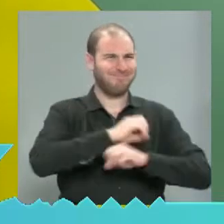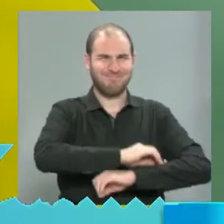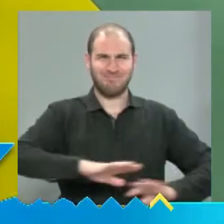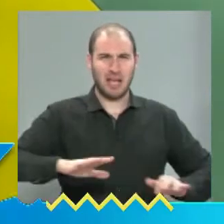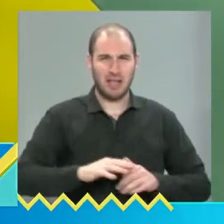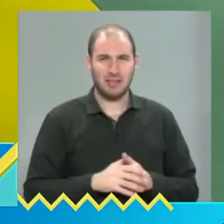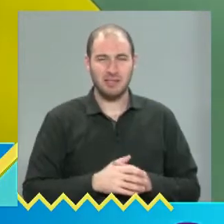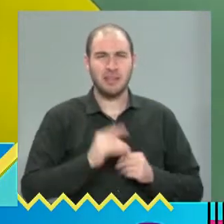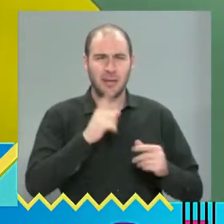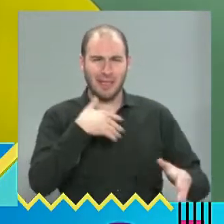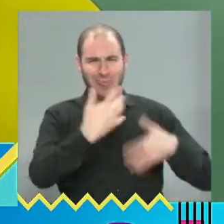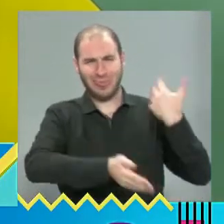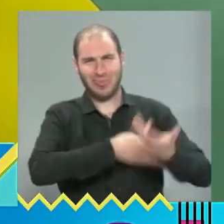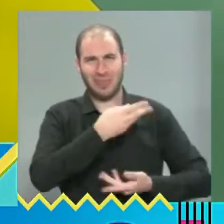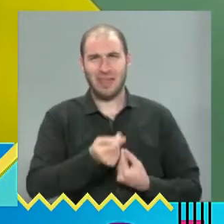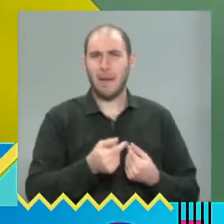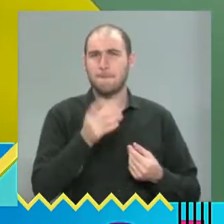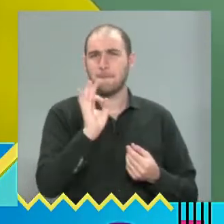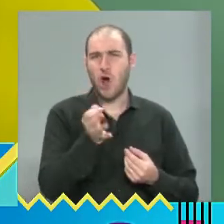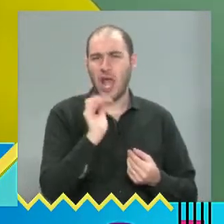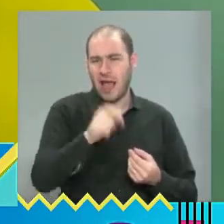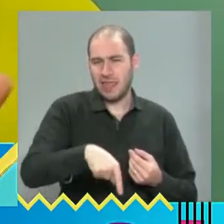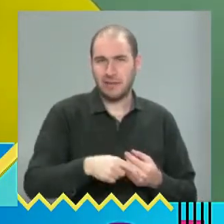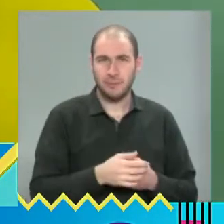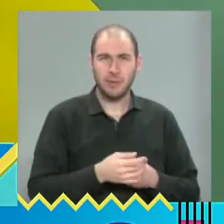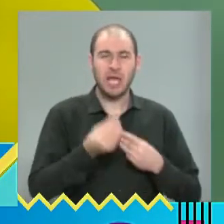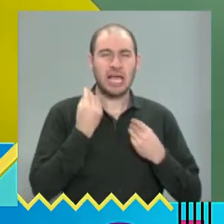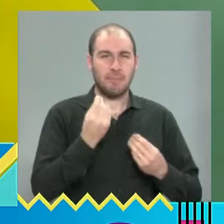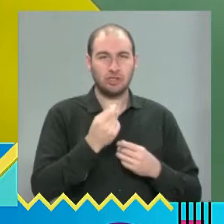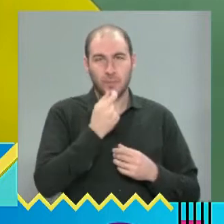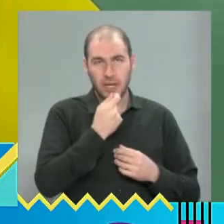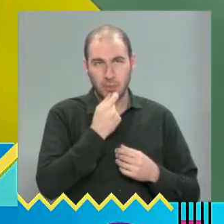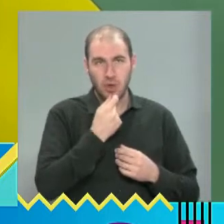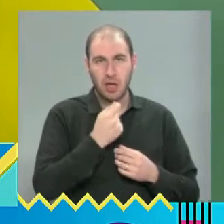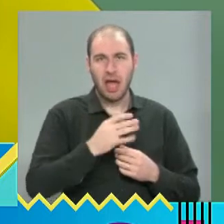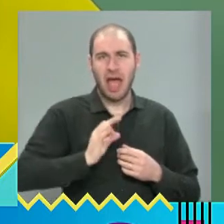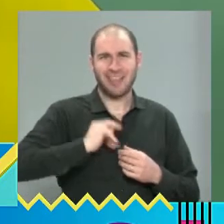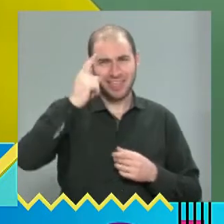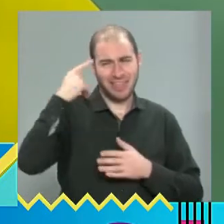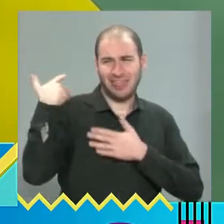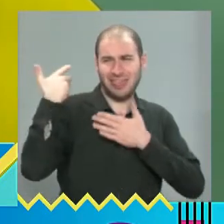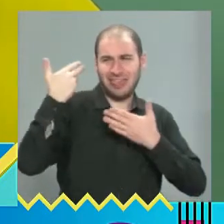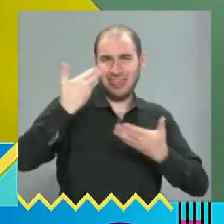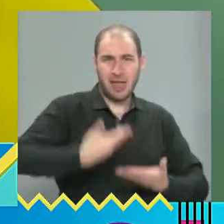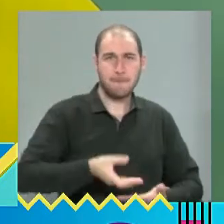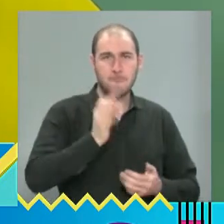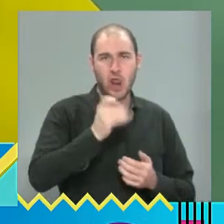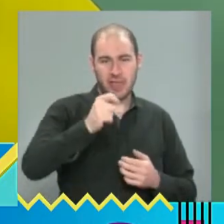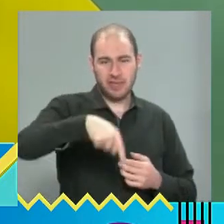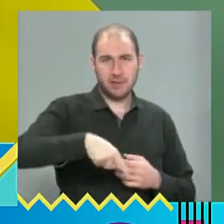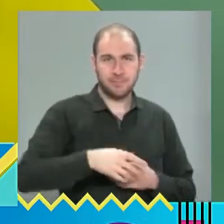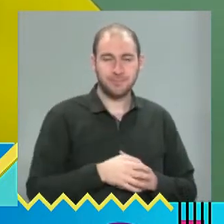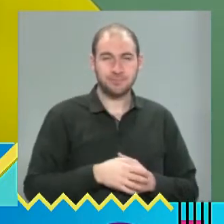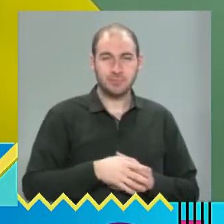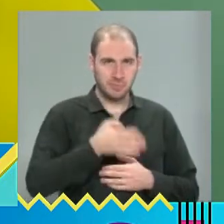todo inestabilidad en la propia moneda. Si uno piensa lo que ha pasado en las últimas décadas con nuestra moneda, se